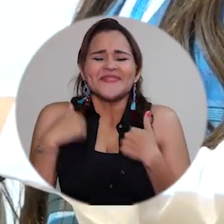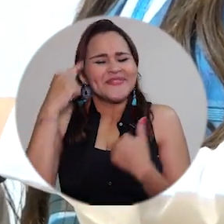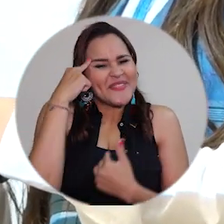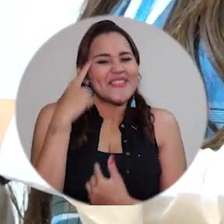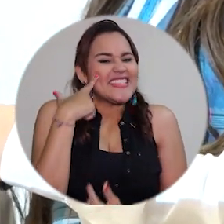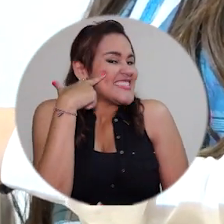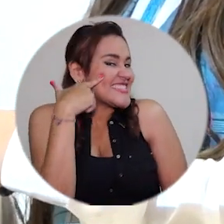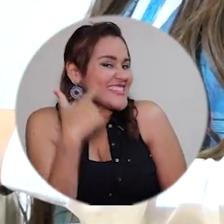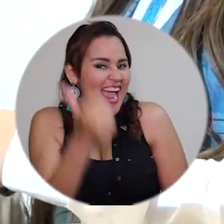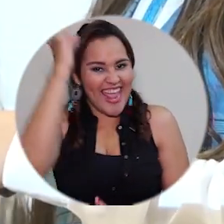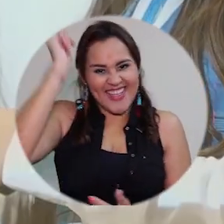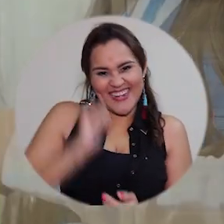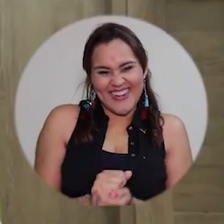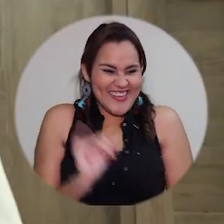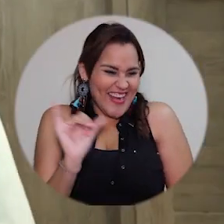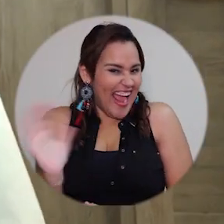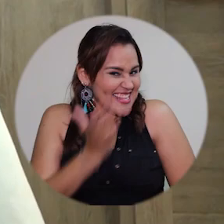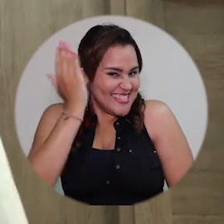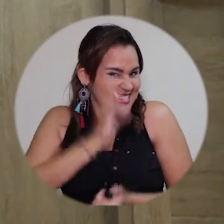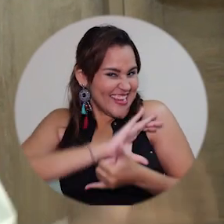pareció muy chévere